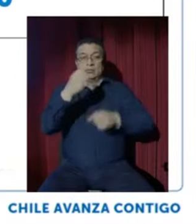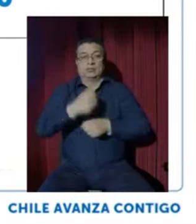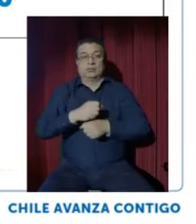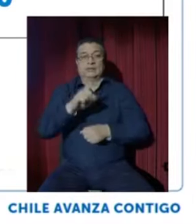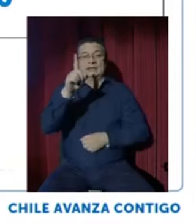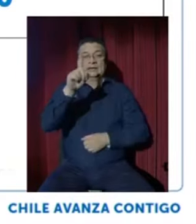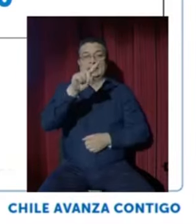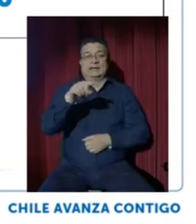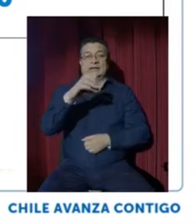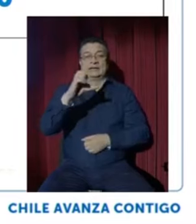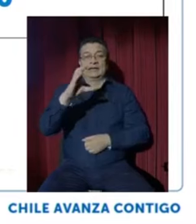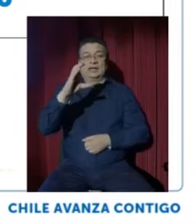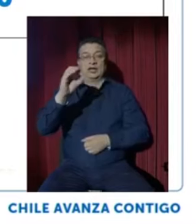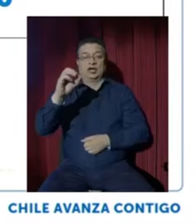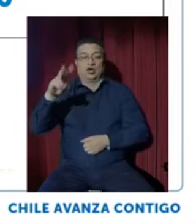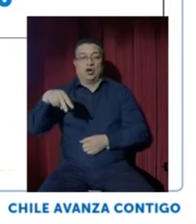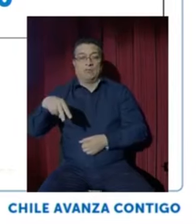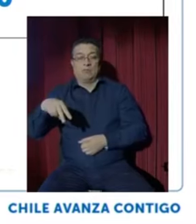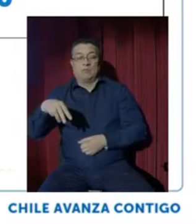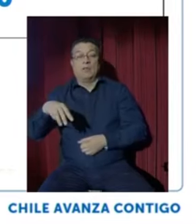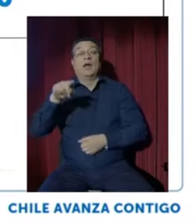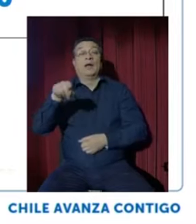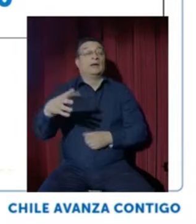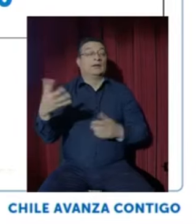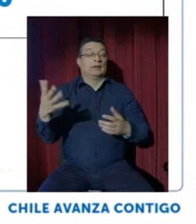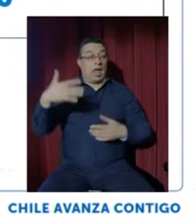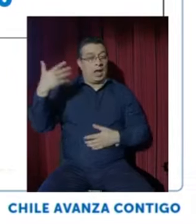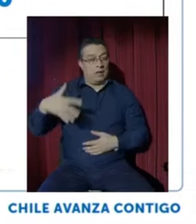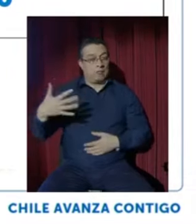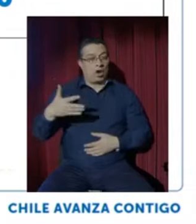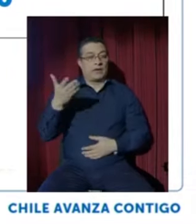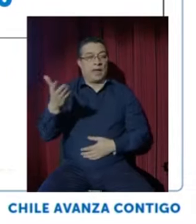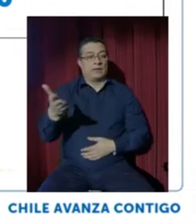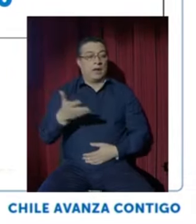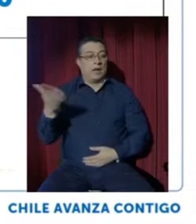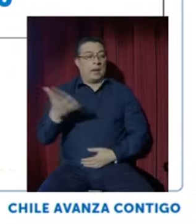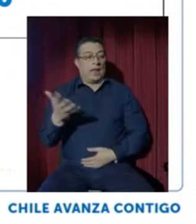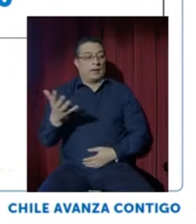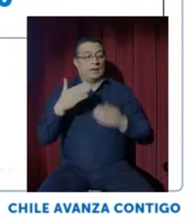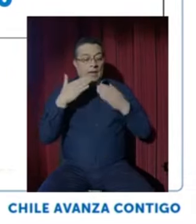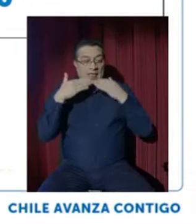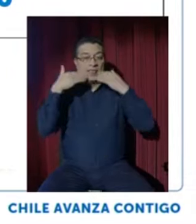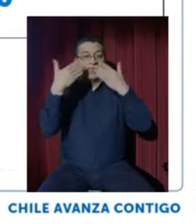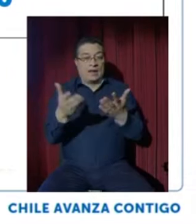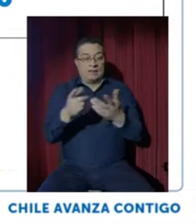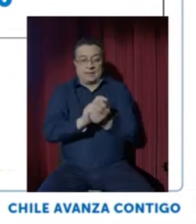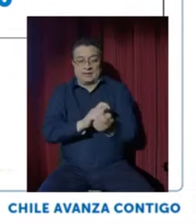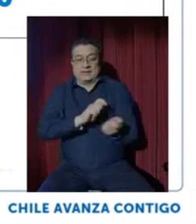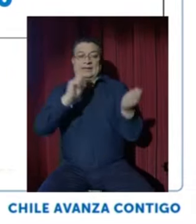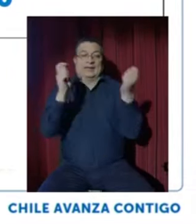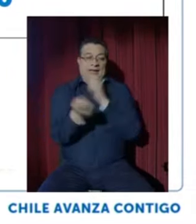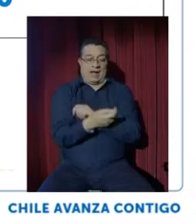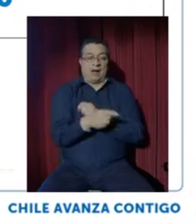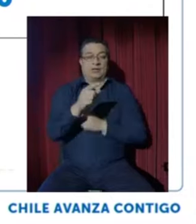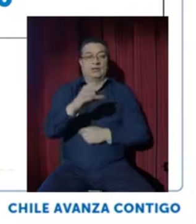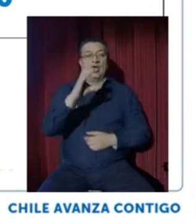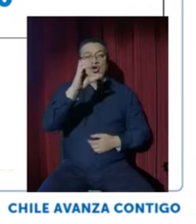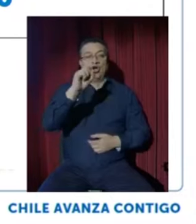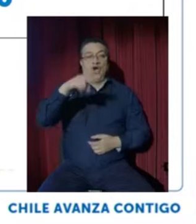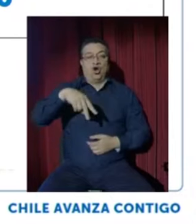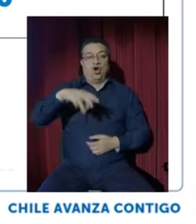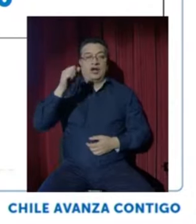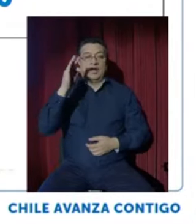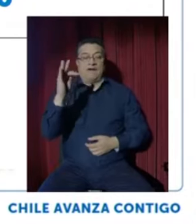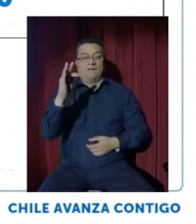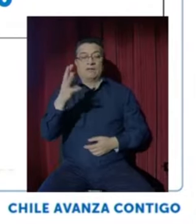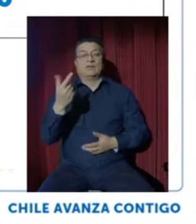secom ya la labor de cecom es clave eh Para entregar el impacto que tiene la la conaf en materia